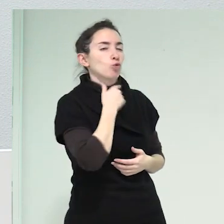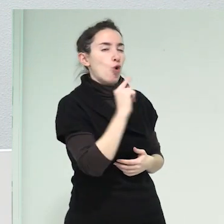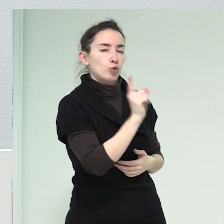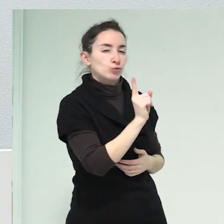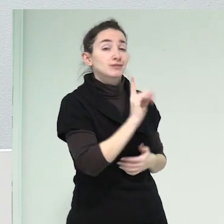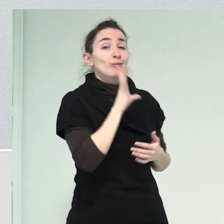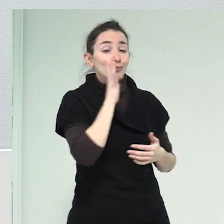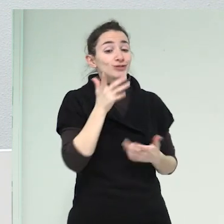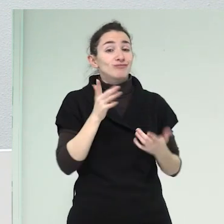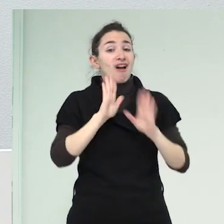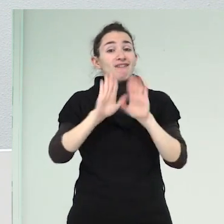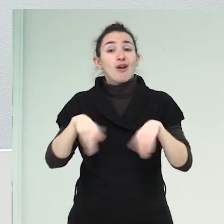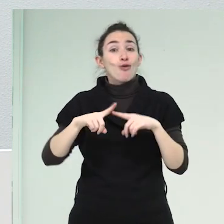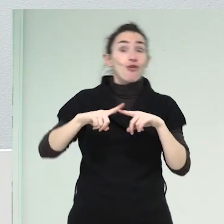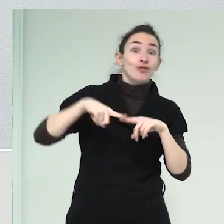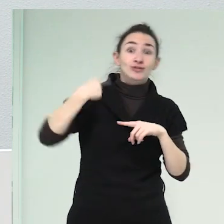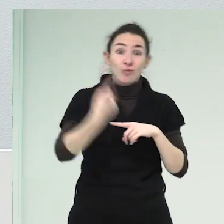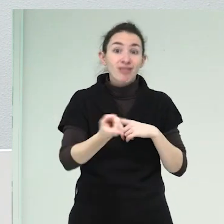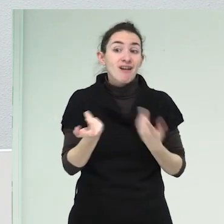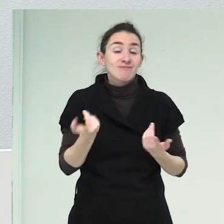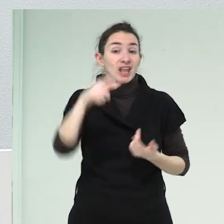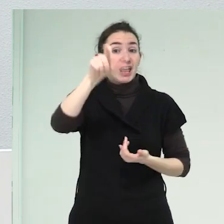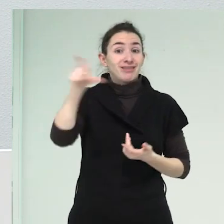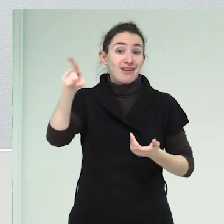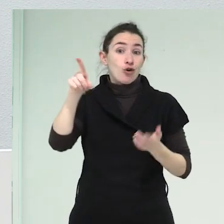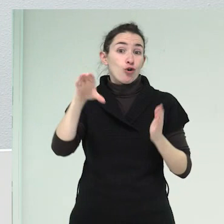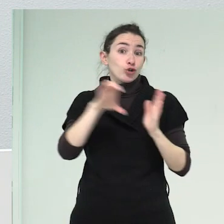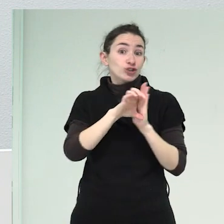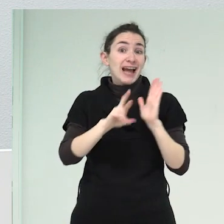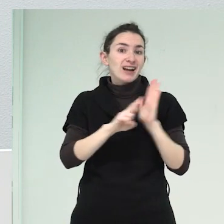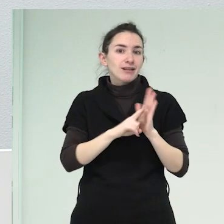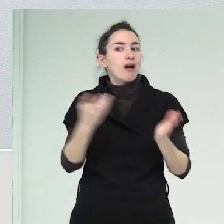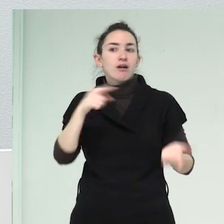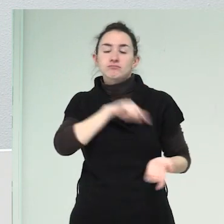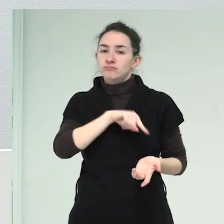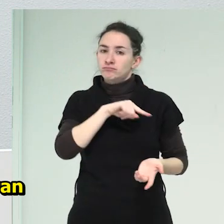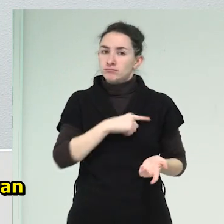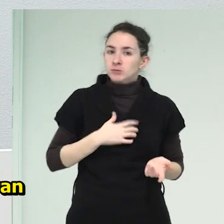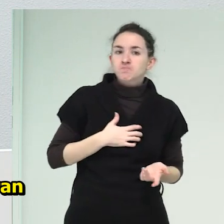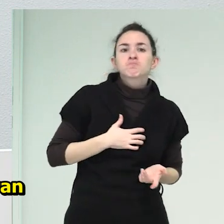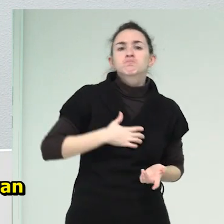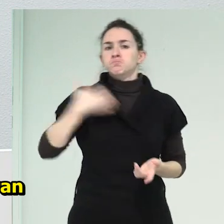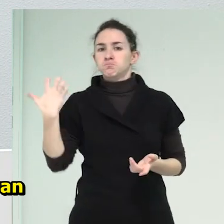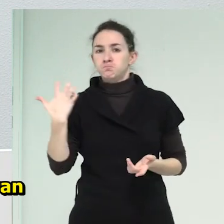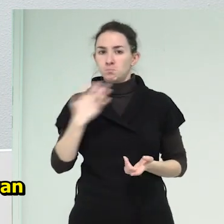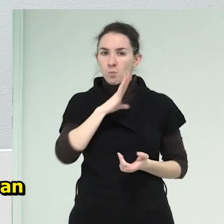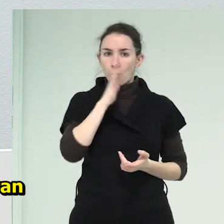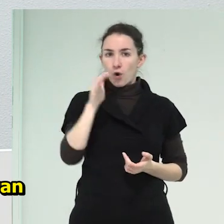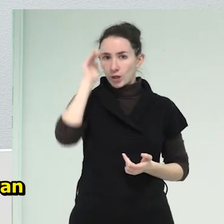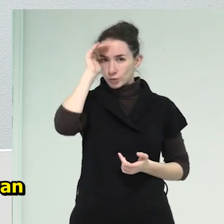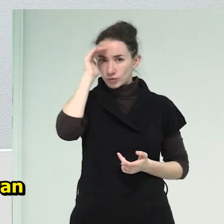las consecuencias de que la gente de Costa Rica se haya sentido agraviada por haber